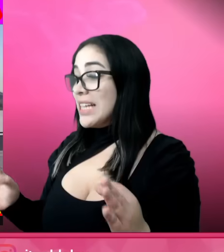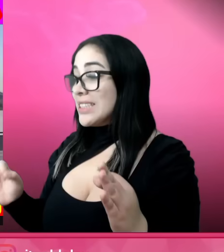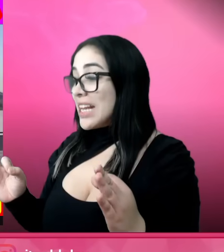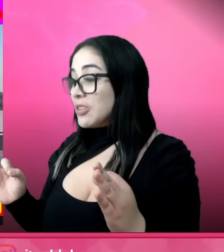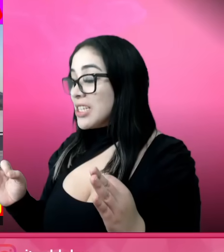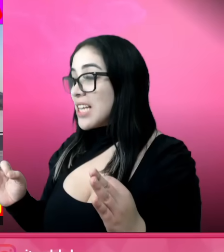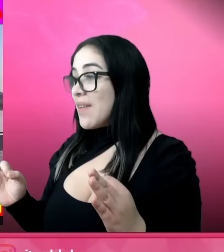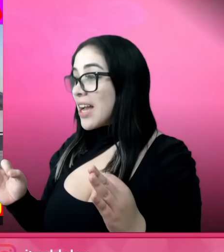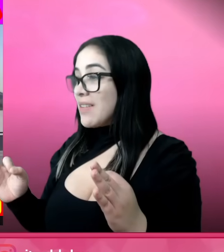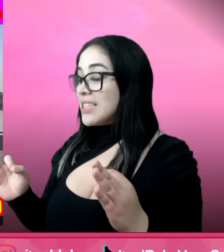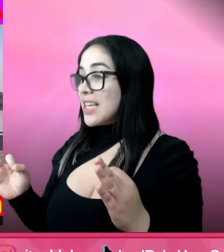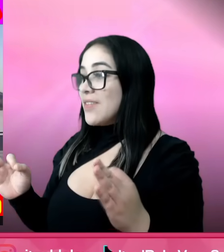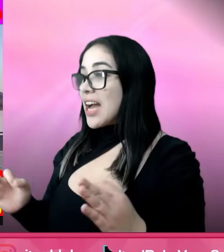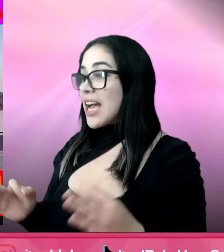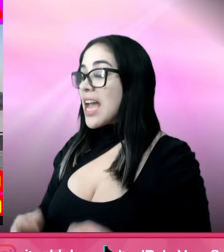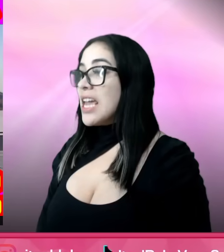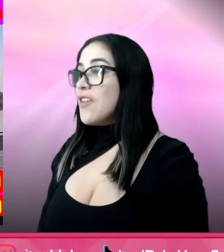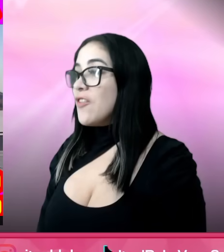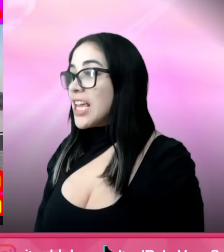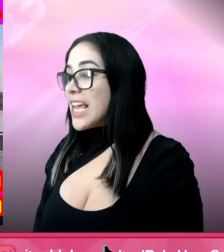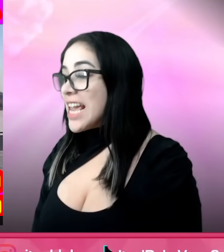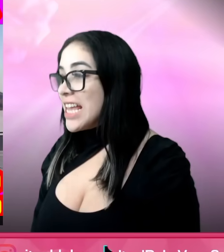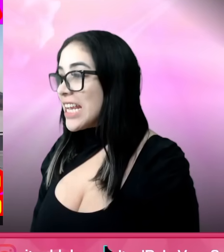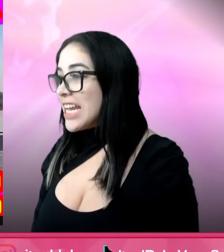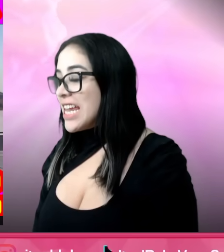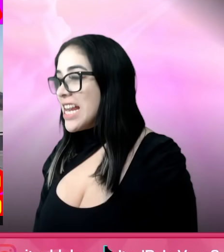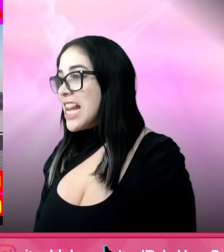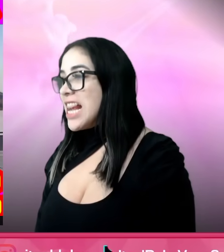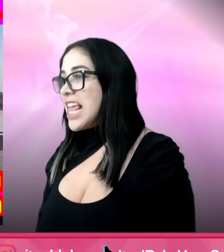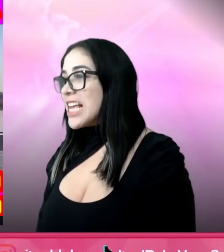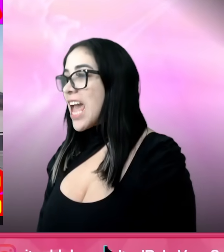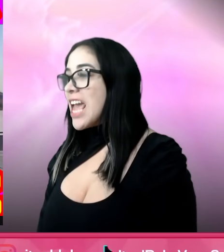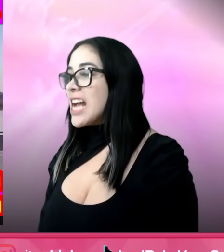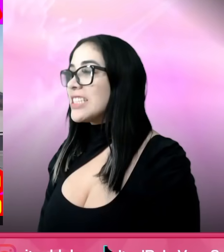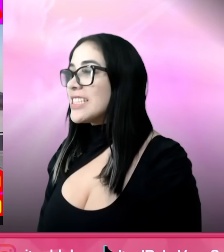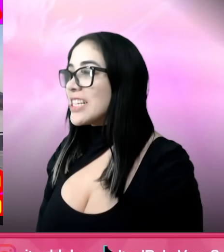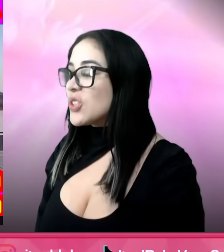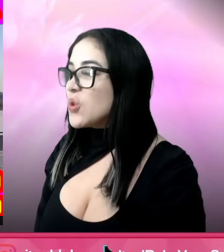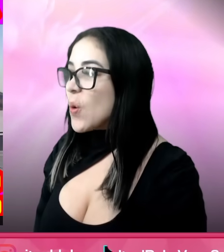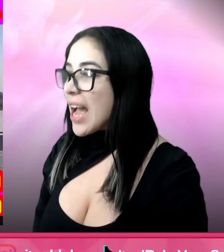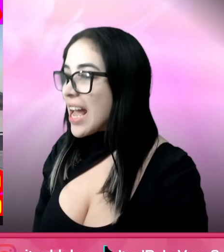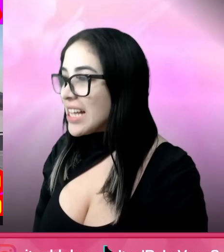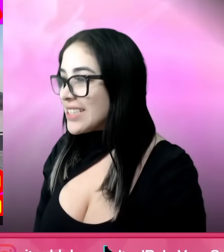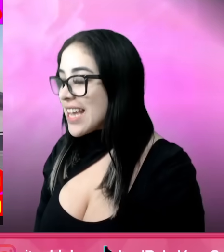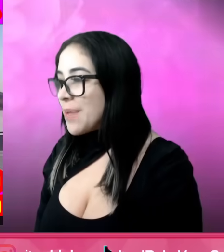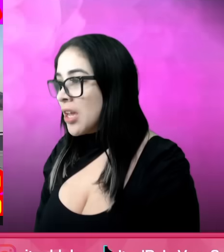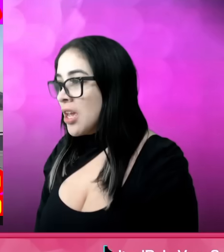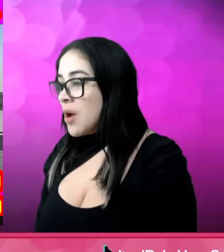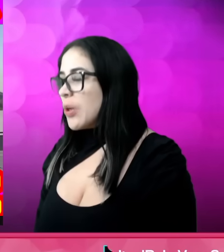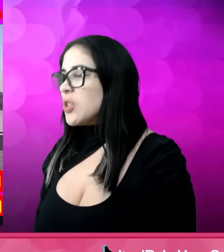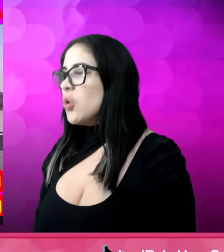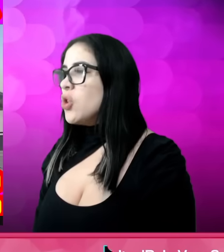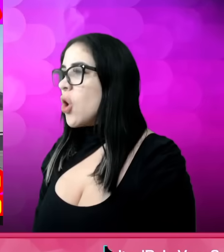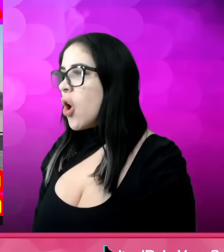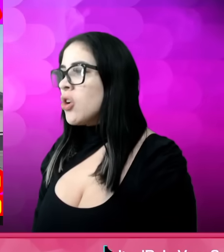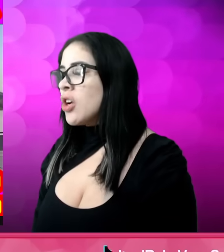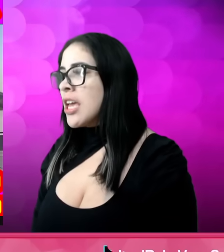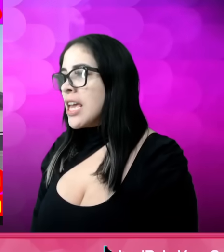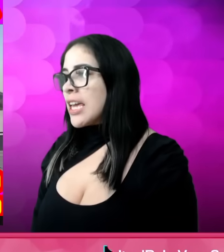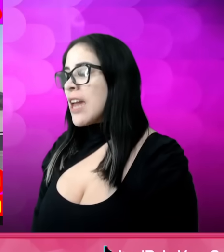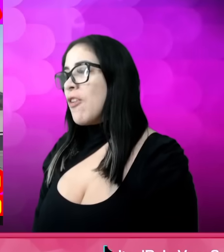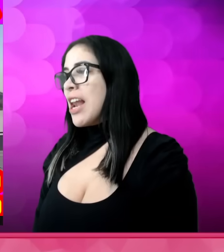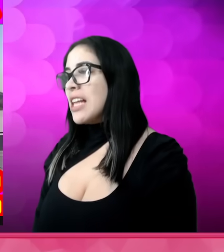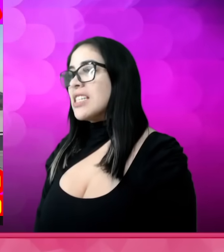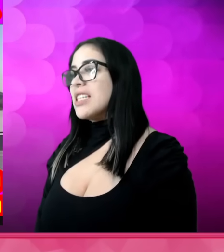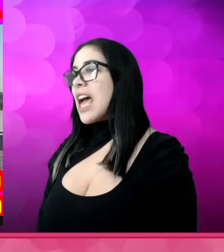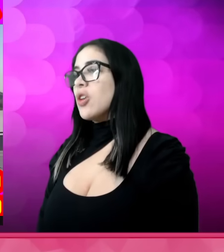de esta no se salva Cabeza de Vaca fgr le cae hasta su casa pues un dron